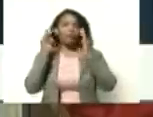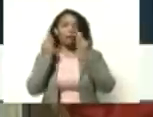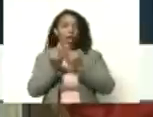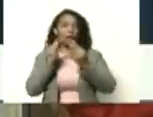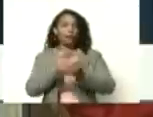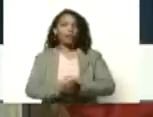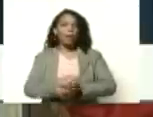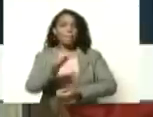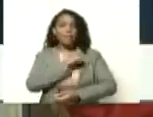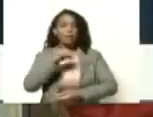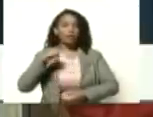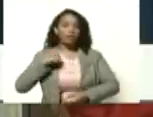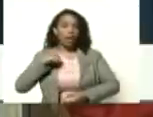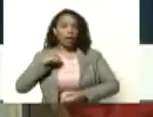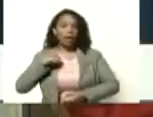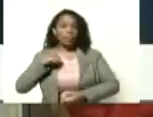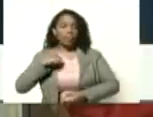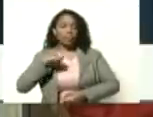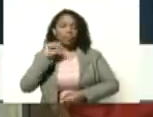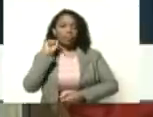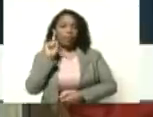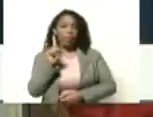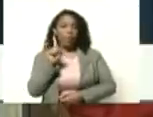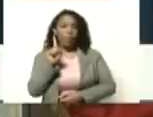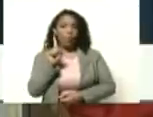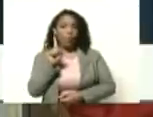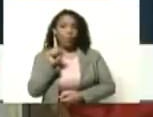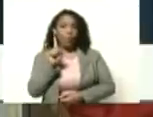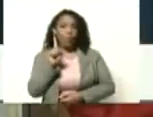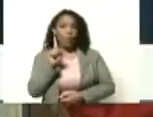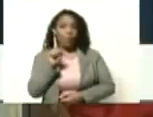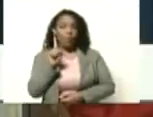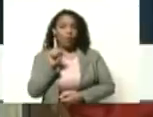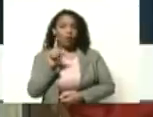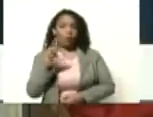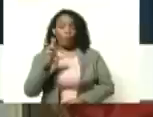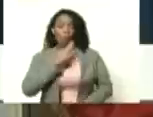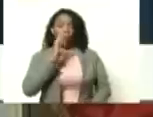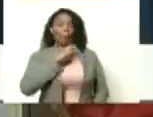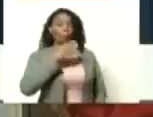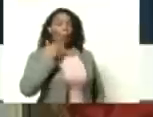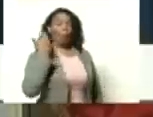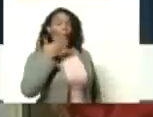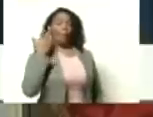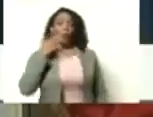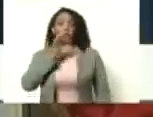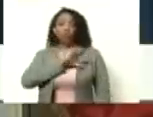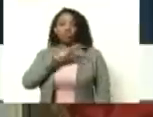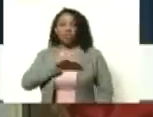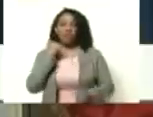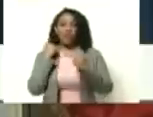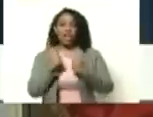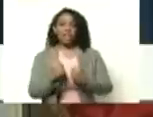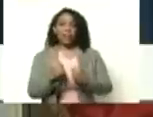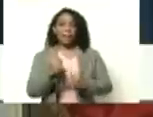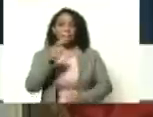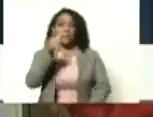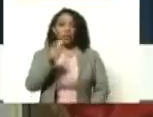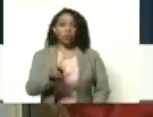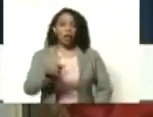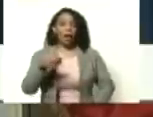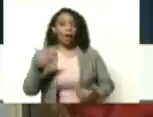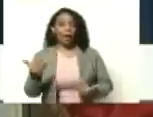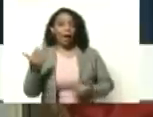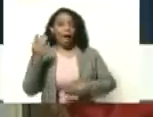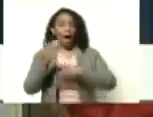personas de una de un narcisismo social extremo personas que